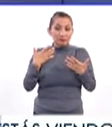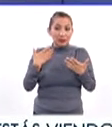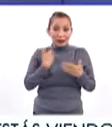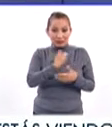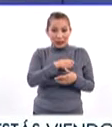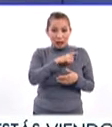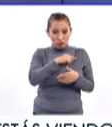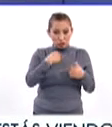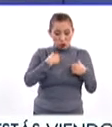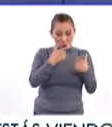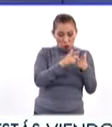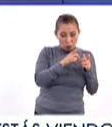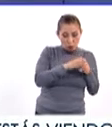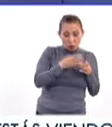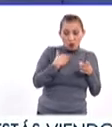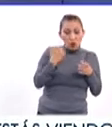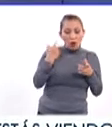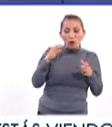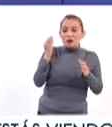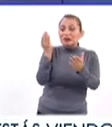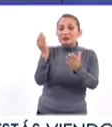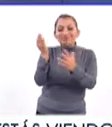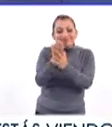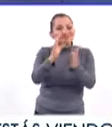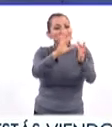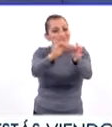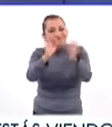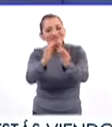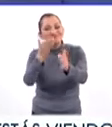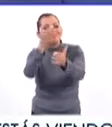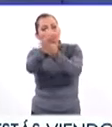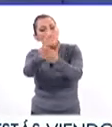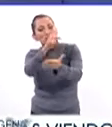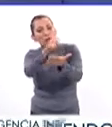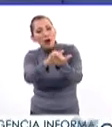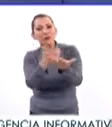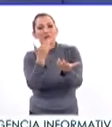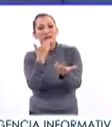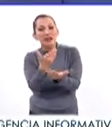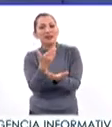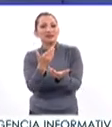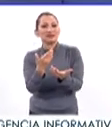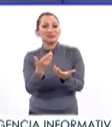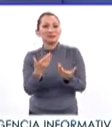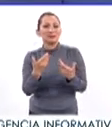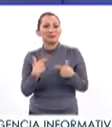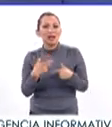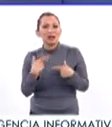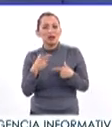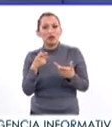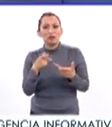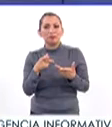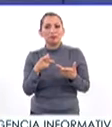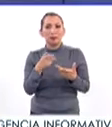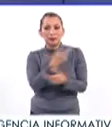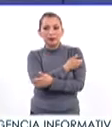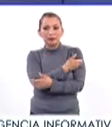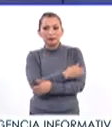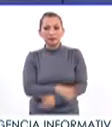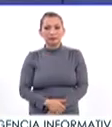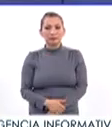la salud no estamos convenciendo o no estamos llegando a lo que impacta una